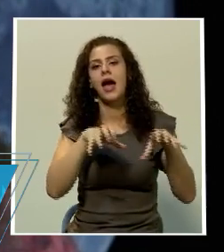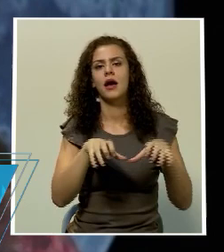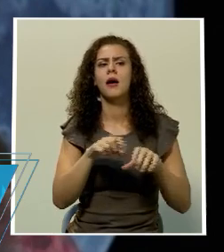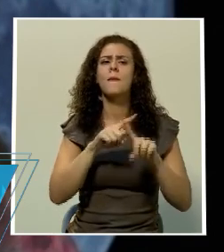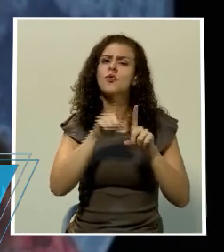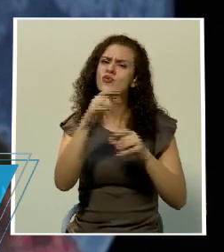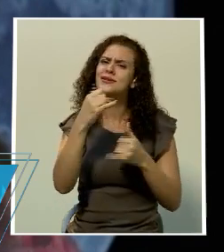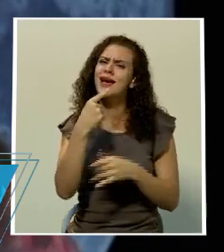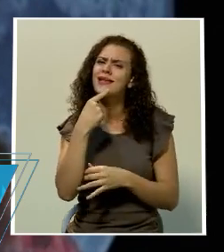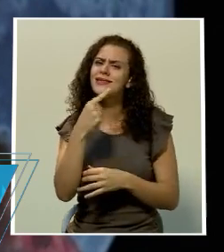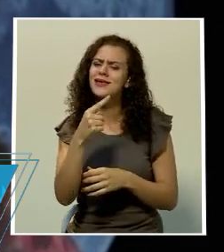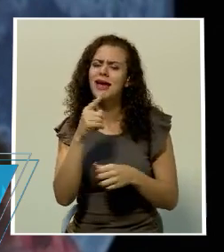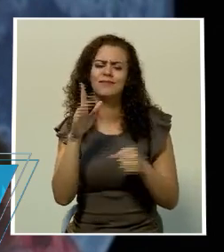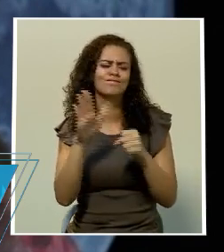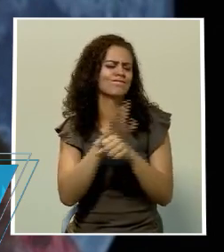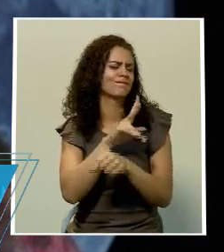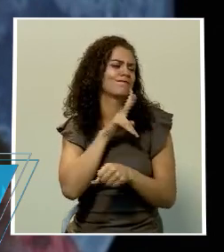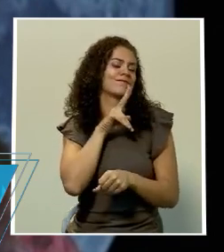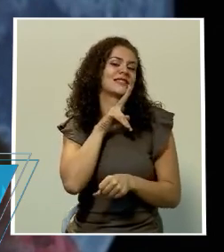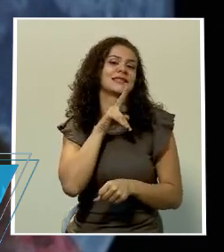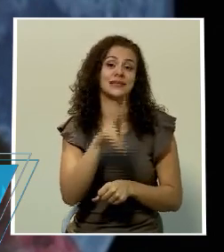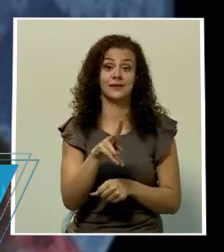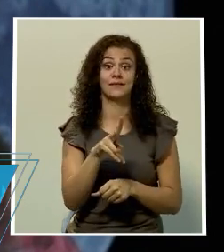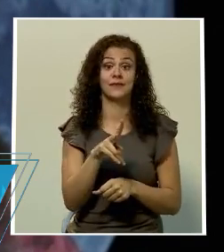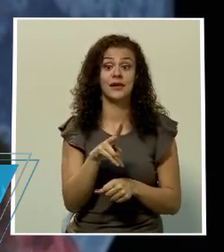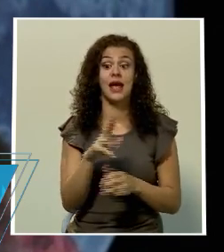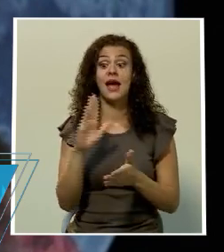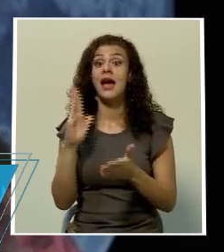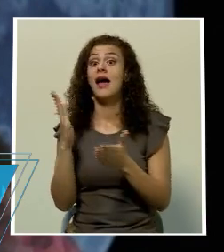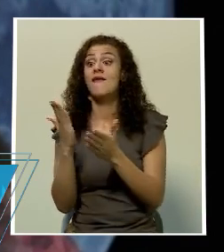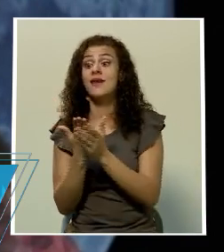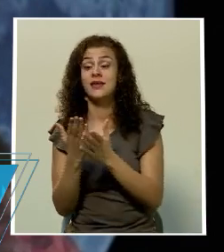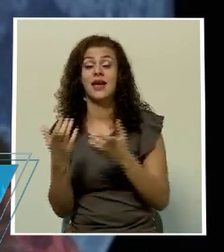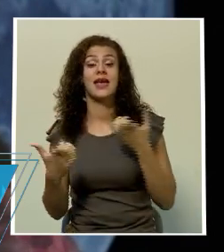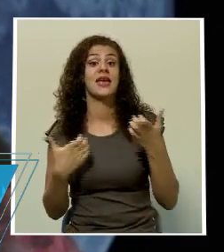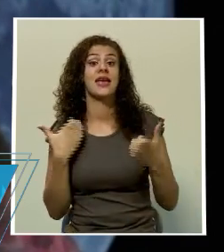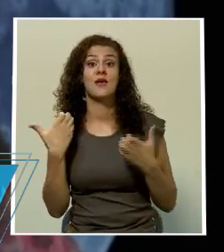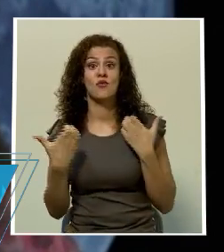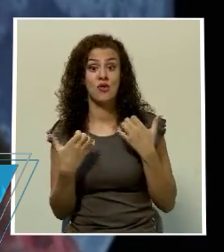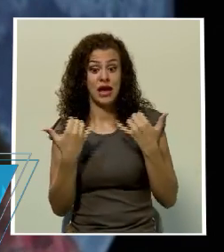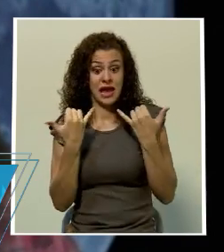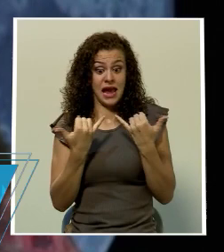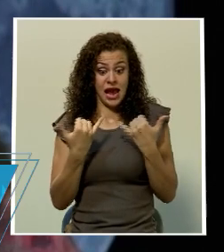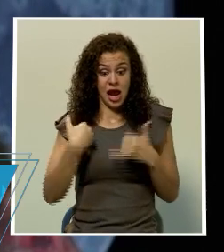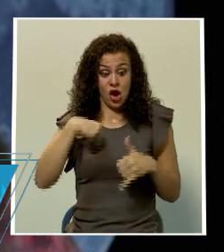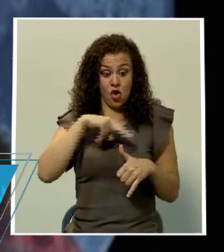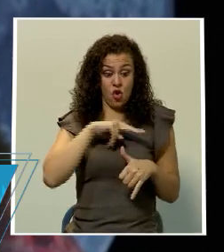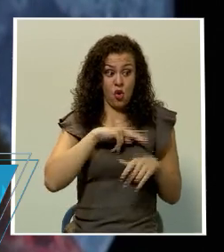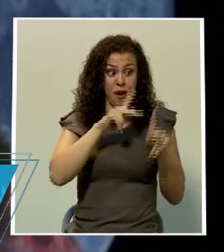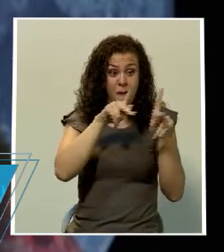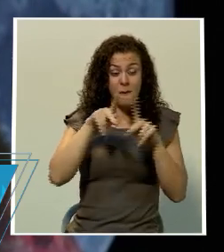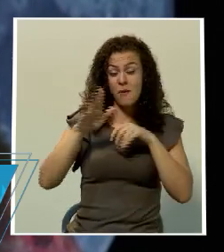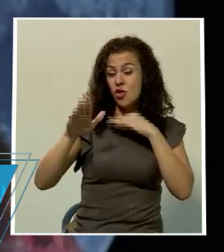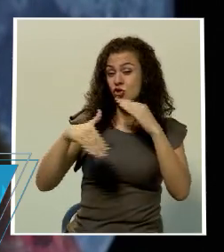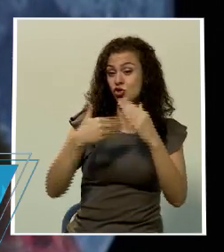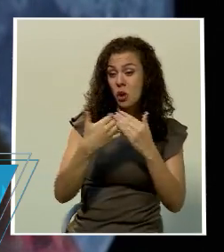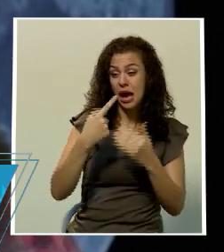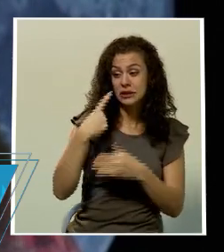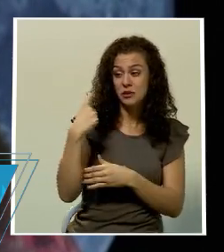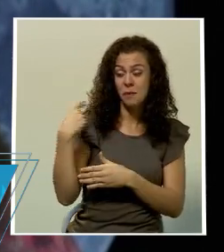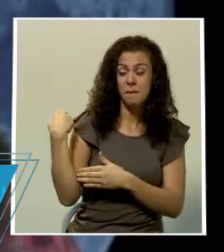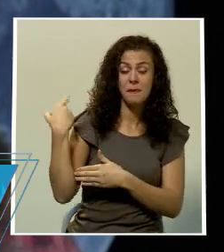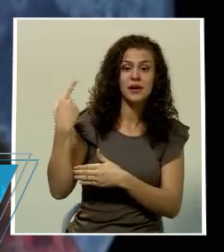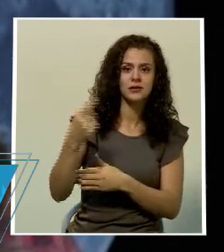acaba de decir algo que es absolutamente cierto. La afectación emocional a la que hemos estado expuestos todos en estos